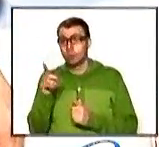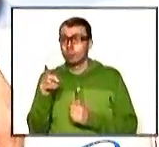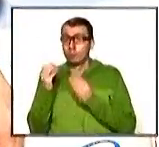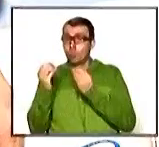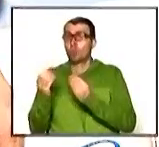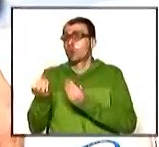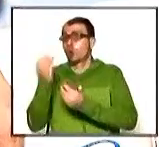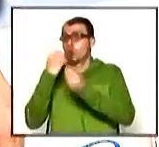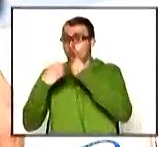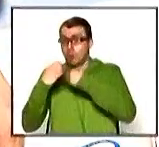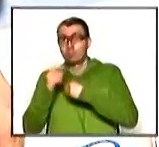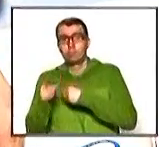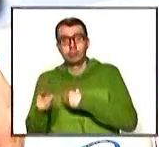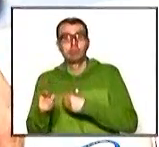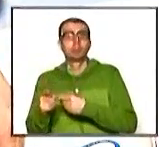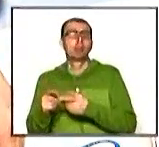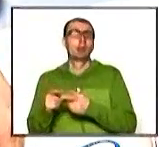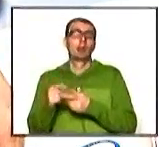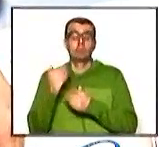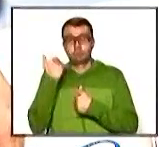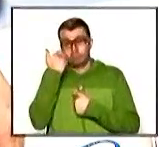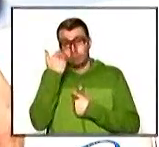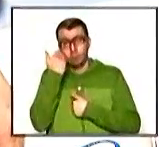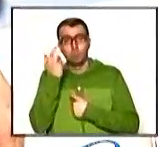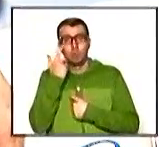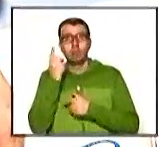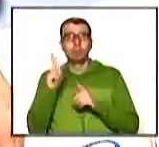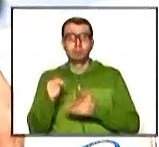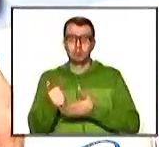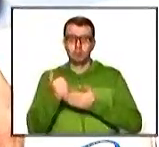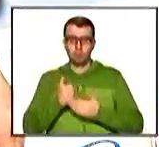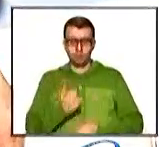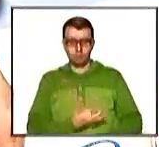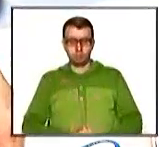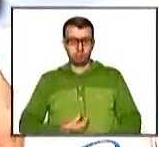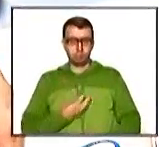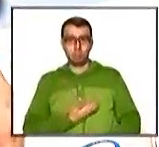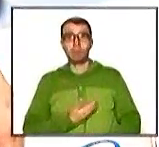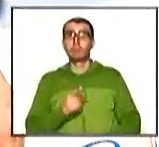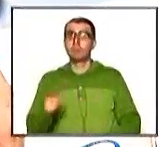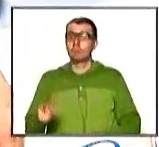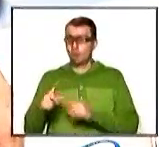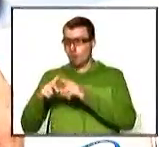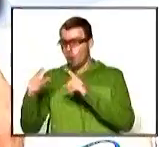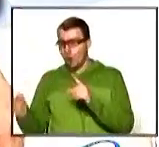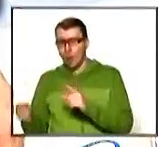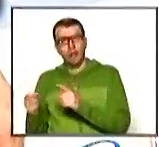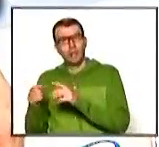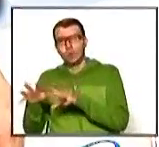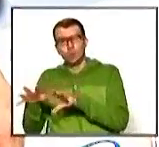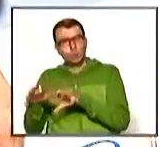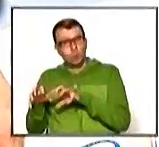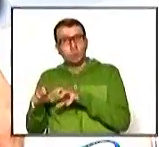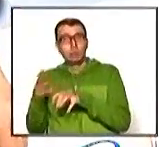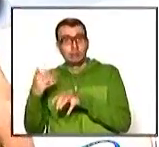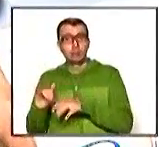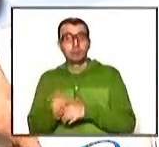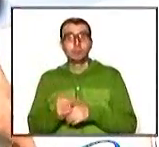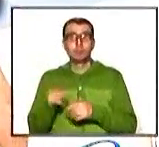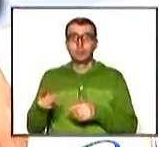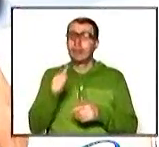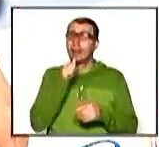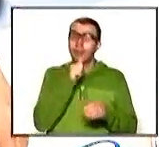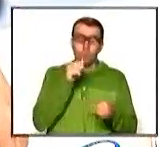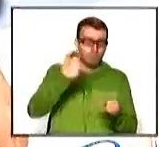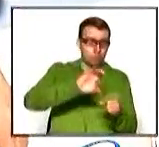alta. La salvia ayuda en problemas digestivos, se prepara la hoja seca, se prepara en infusión, no se debe tomar más de 15